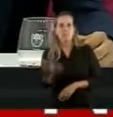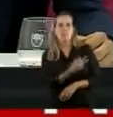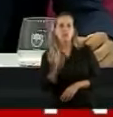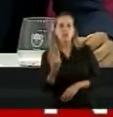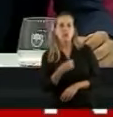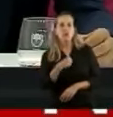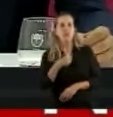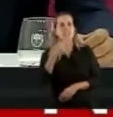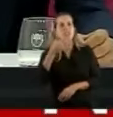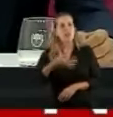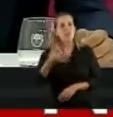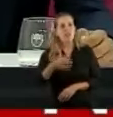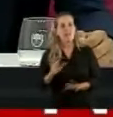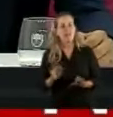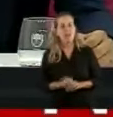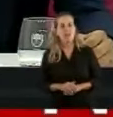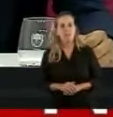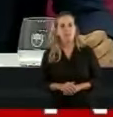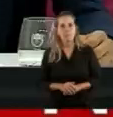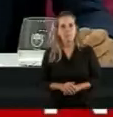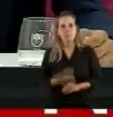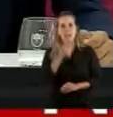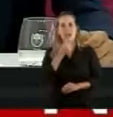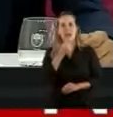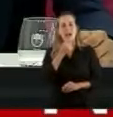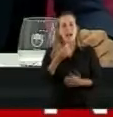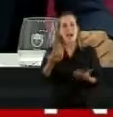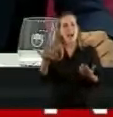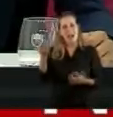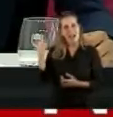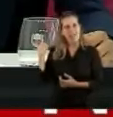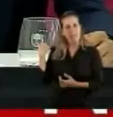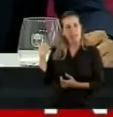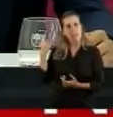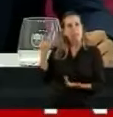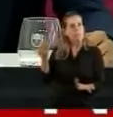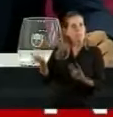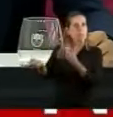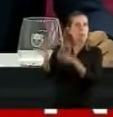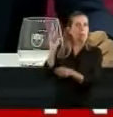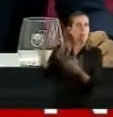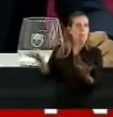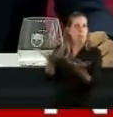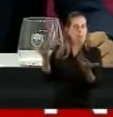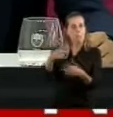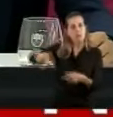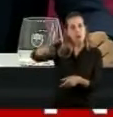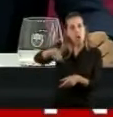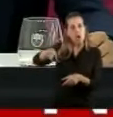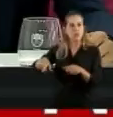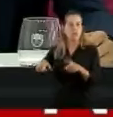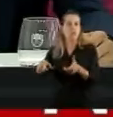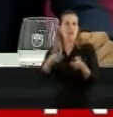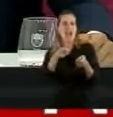Sentimos, sinceramente, que si antes no habían reaccionado cuando se los detuvo, cuando se les sacó sus